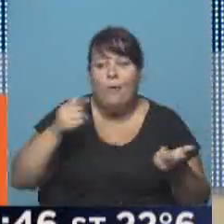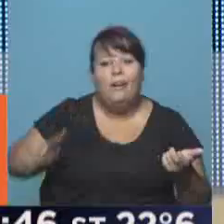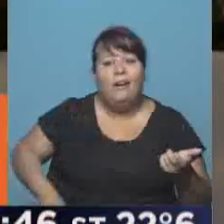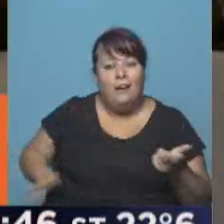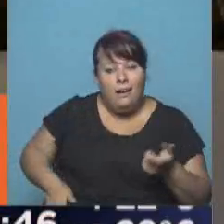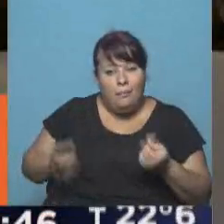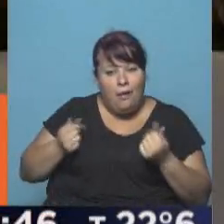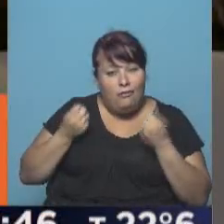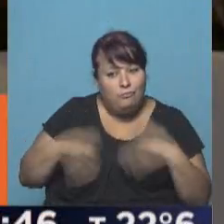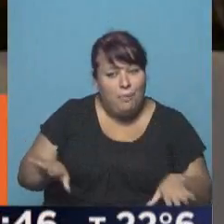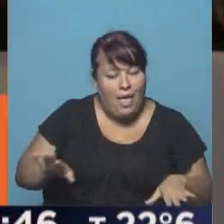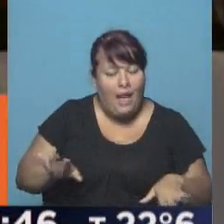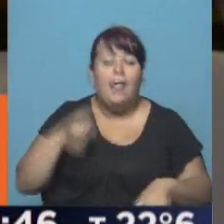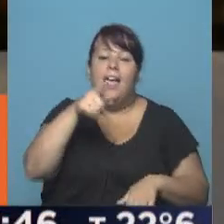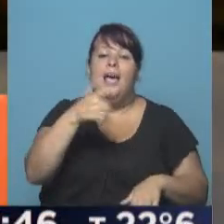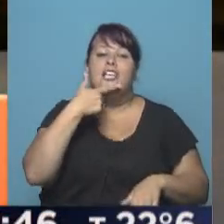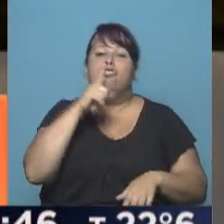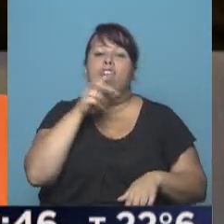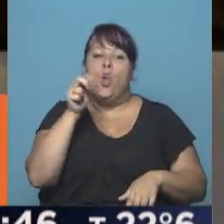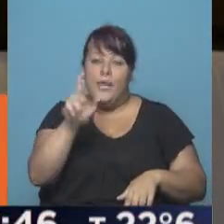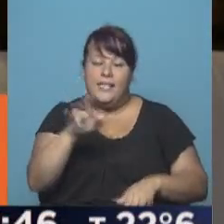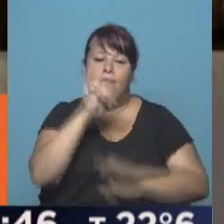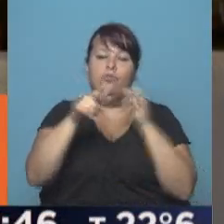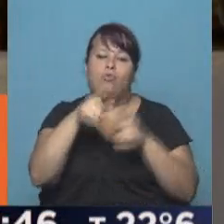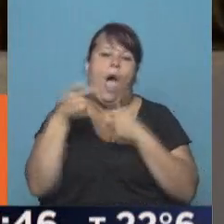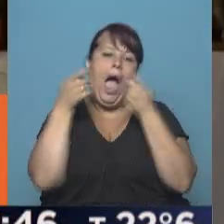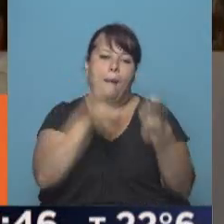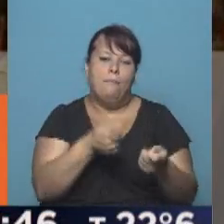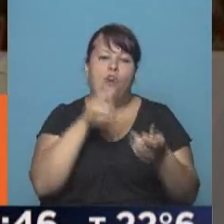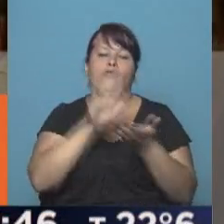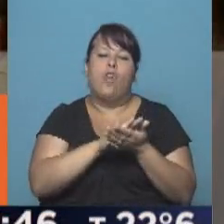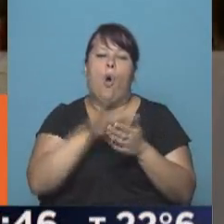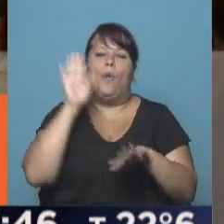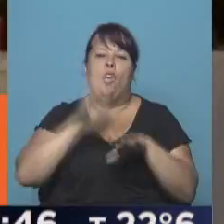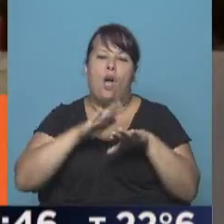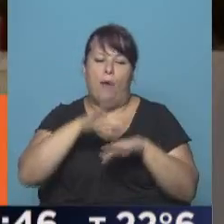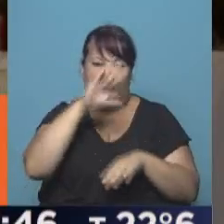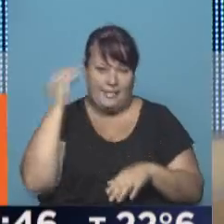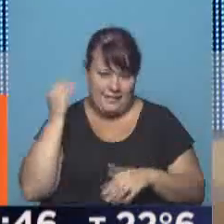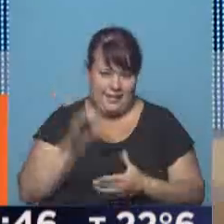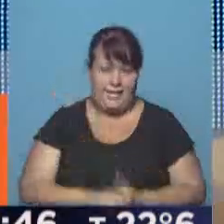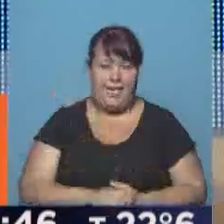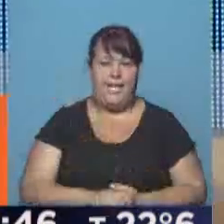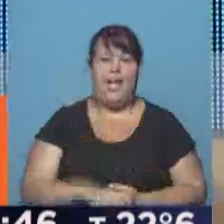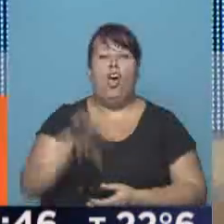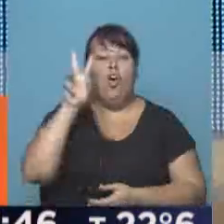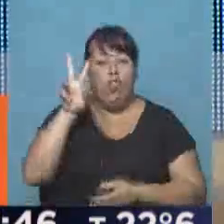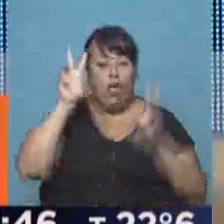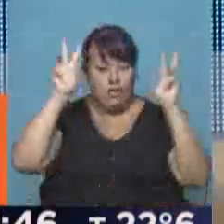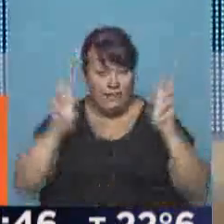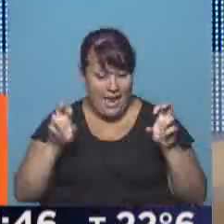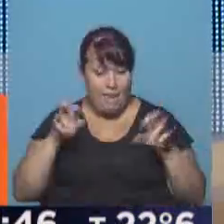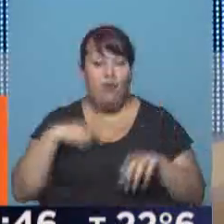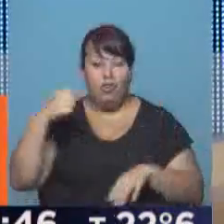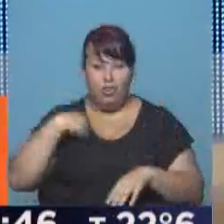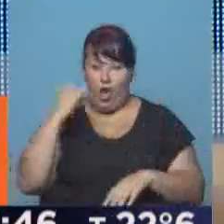bolsillo. Margarita Stolbizer repasó su aporte al procesamiento de Cristina Kirchner. A las dos causas en las